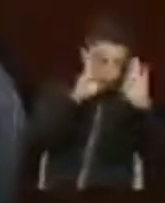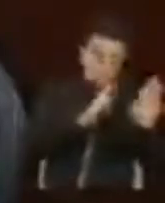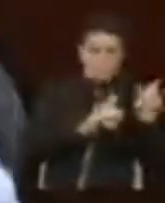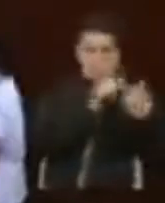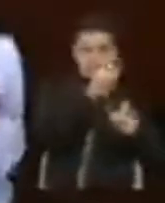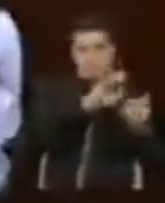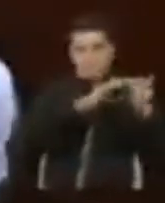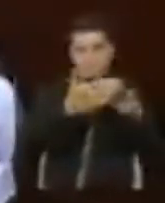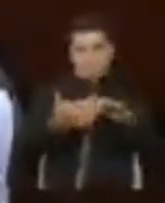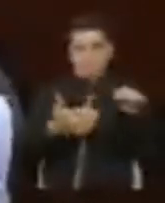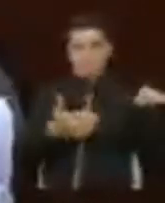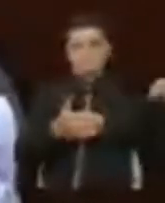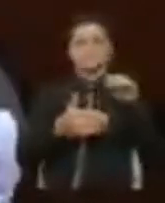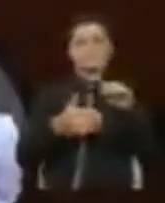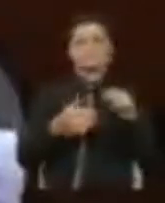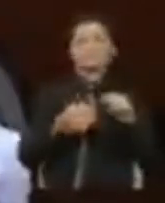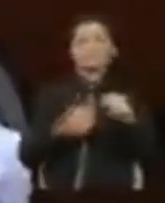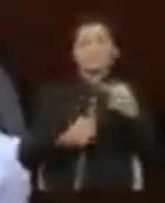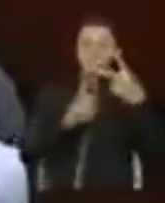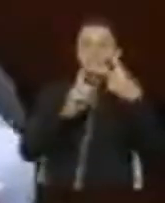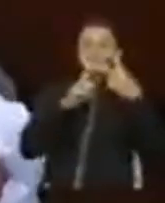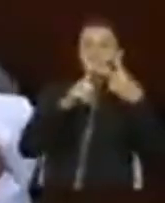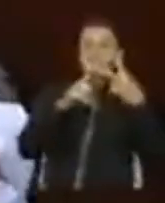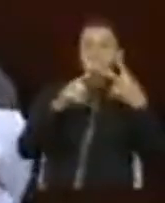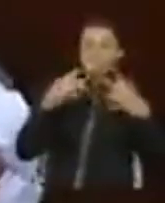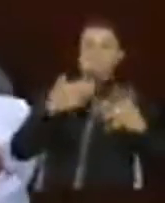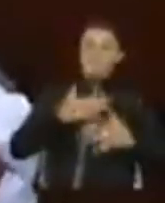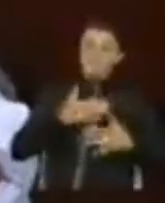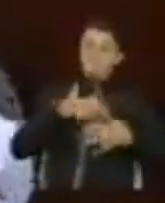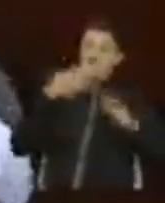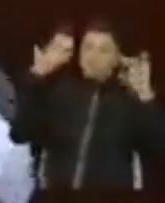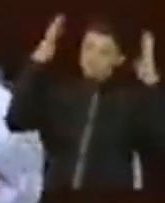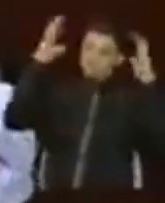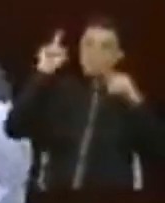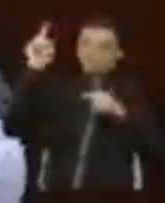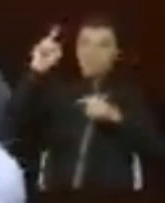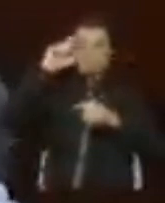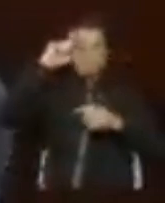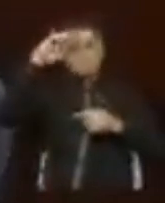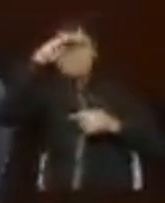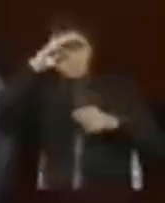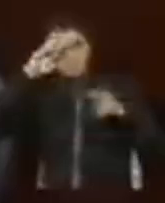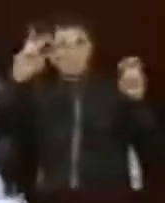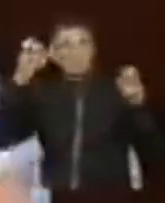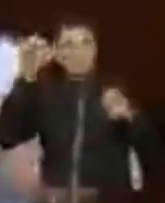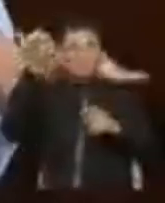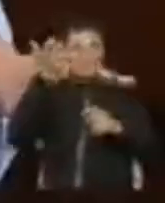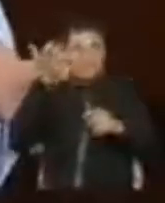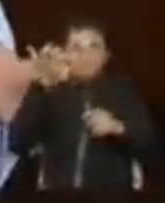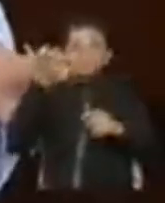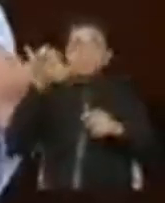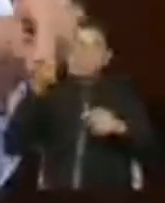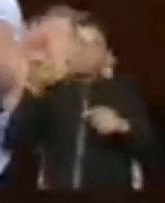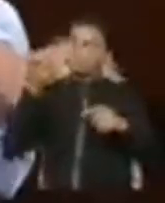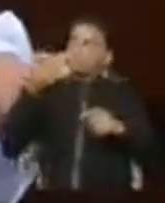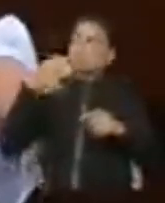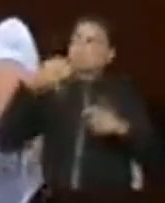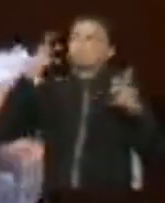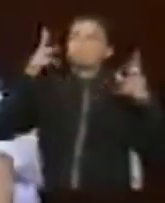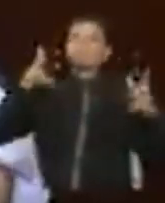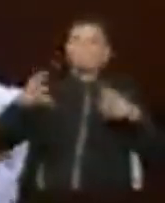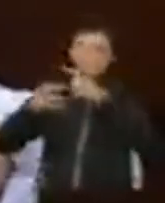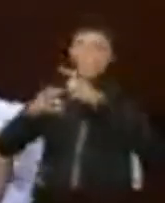Lo segundo, celebro que el presidente Petro haya entrado en razón frente a las pensiones. Y Mauricio Gómez,